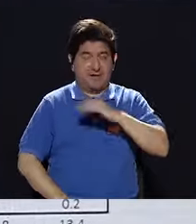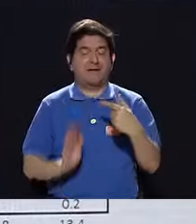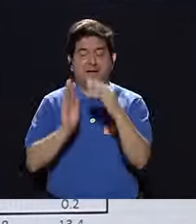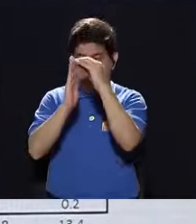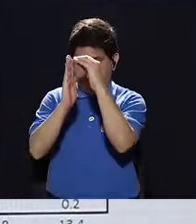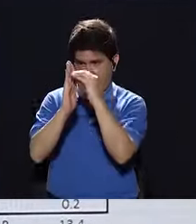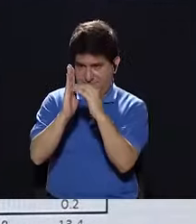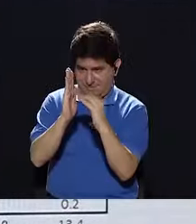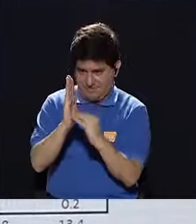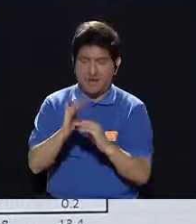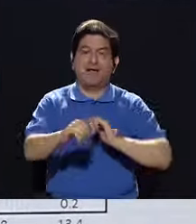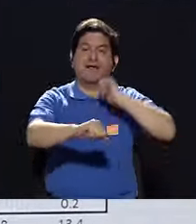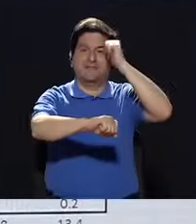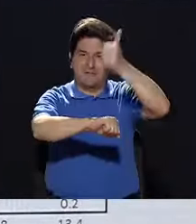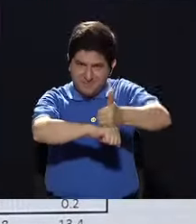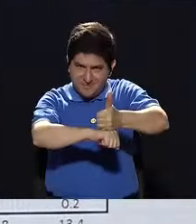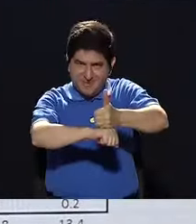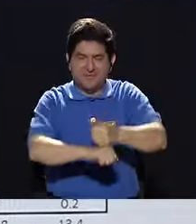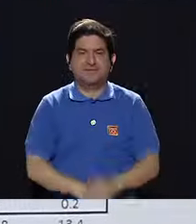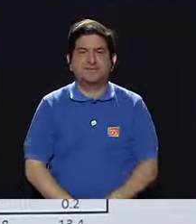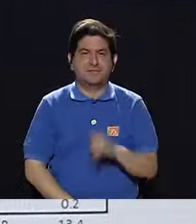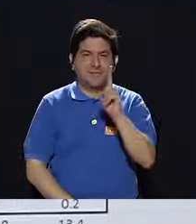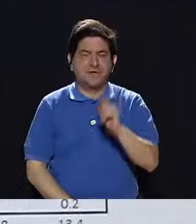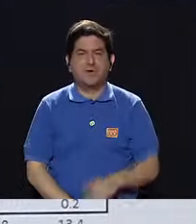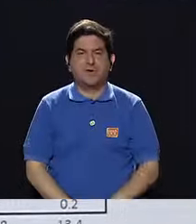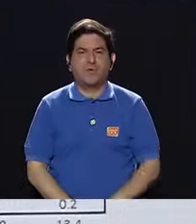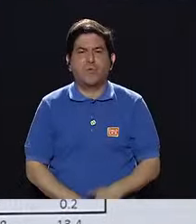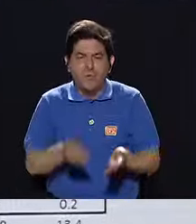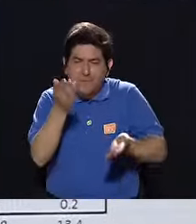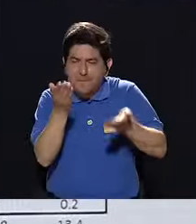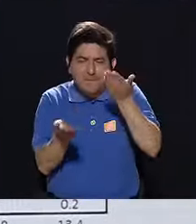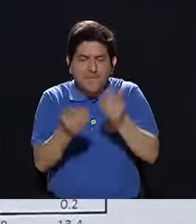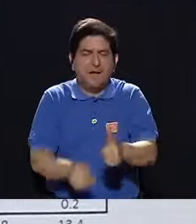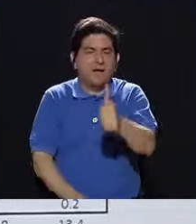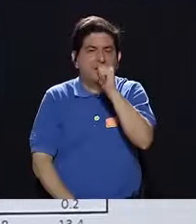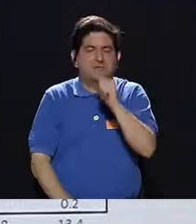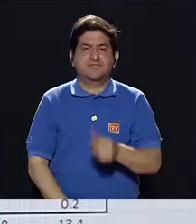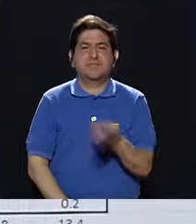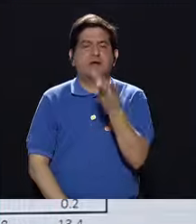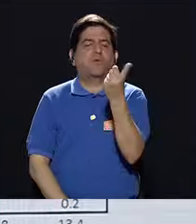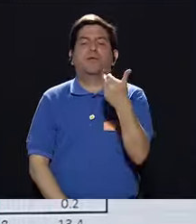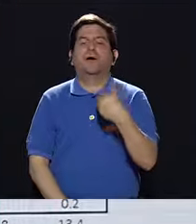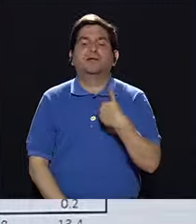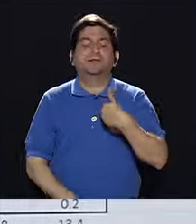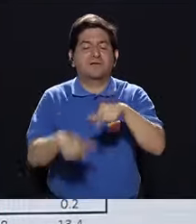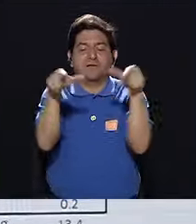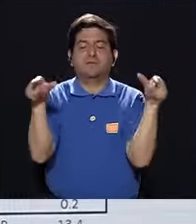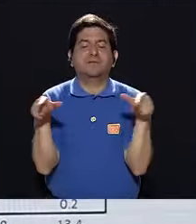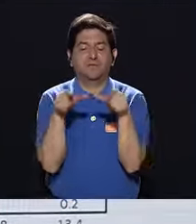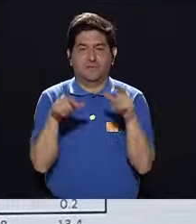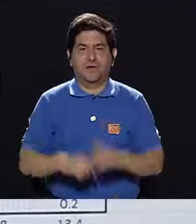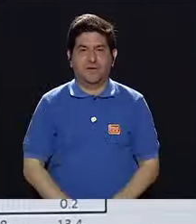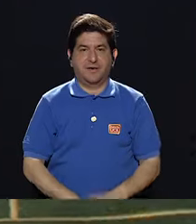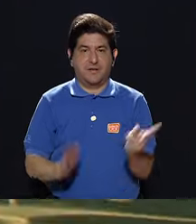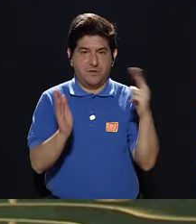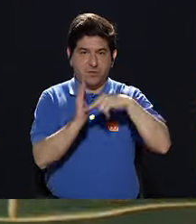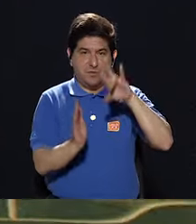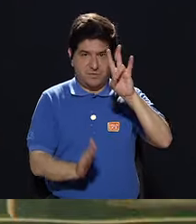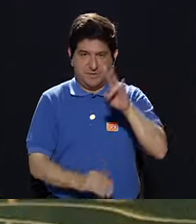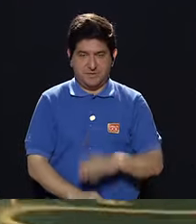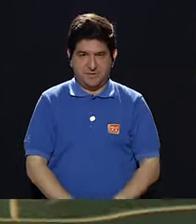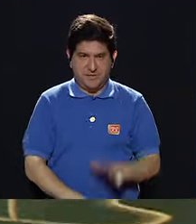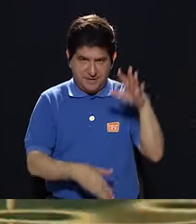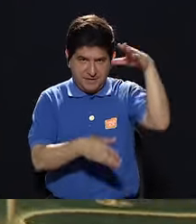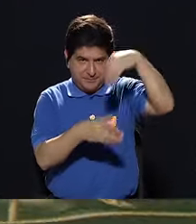caracterizado para poder establecer un balance hídrico, o sea, cuál es la disponibilidad de humedad que hay en la zona. En